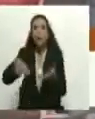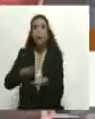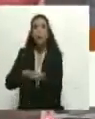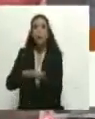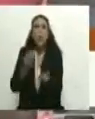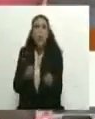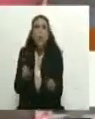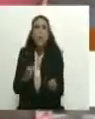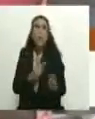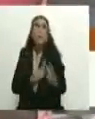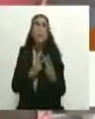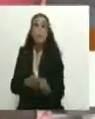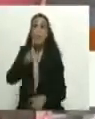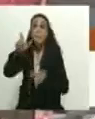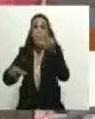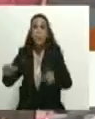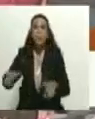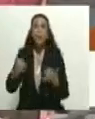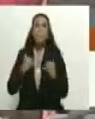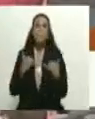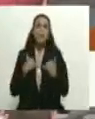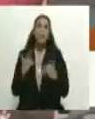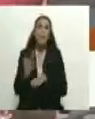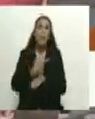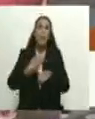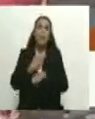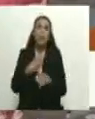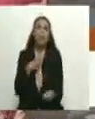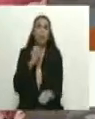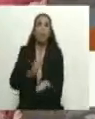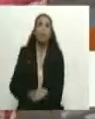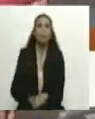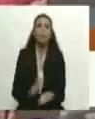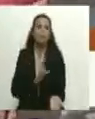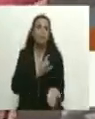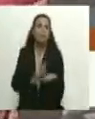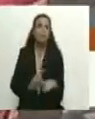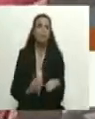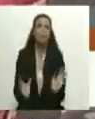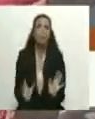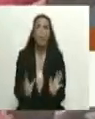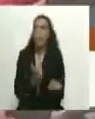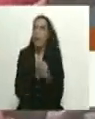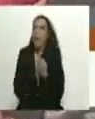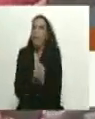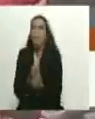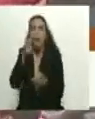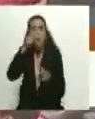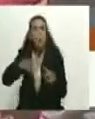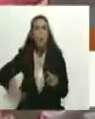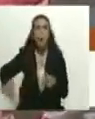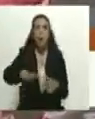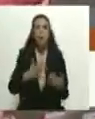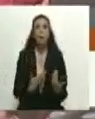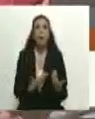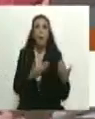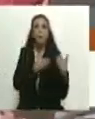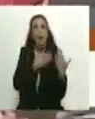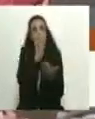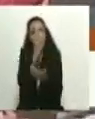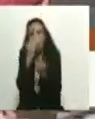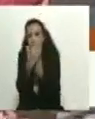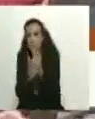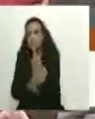resuelto más por la voluntad de la gente que por tener recursos en la mano. Por el amor del pueblo de Venezuela, por la